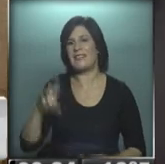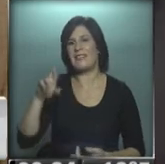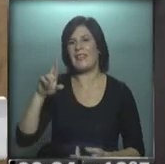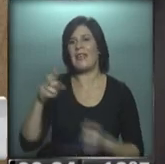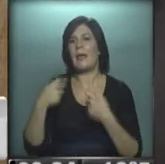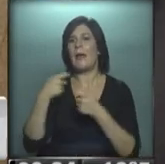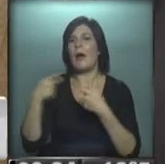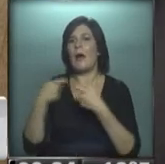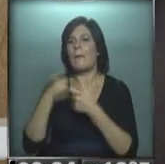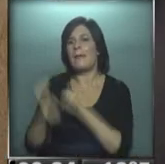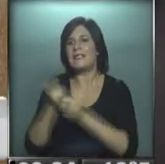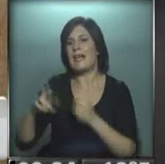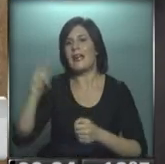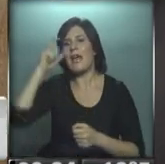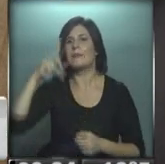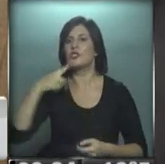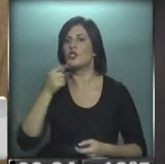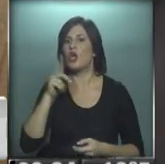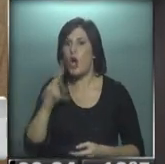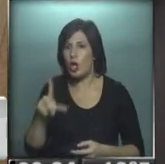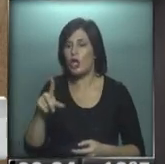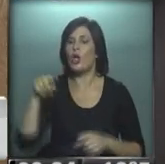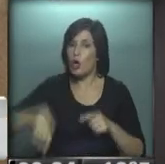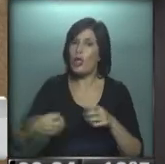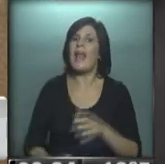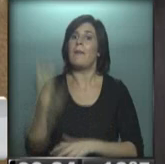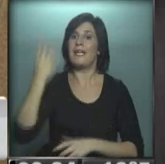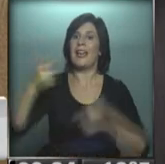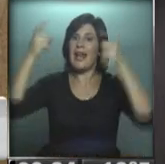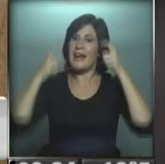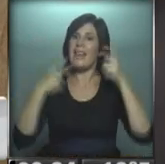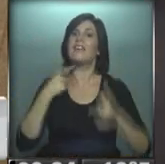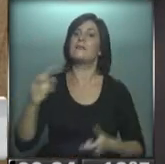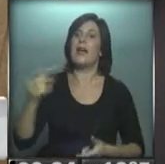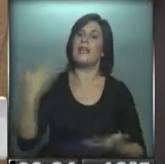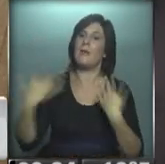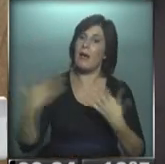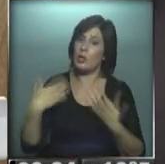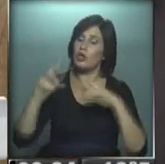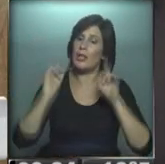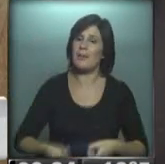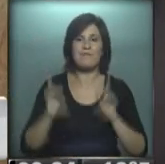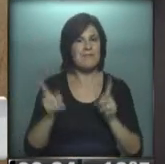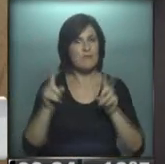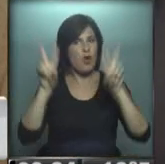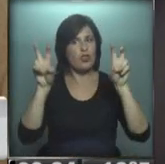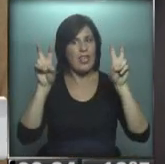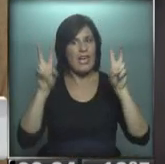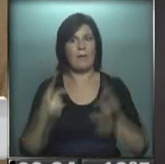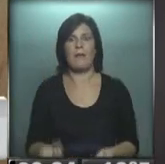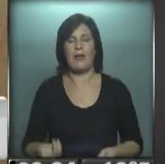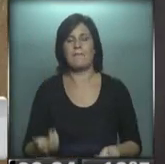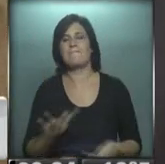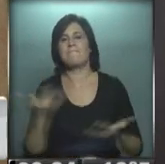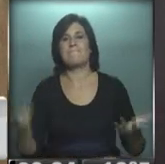par de días. Esta mañana me habló su majestad el rey Juan Carlos de España por el mismo tema. No sé si